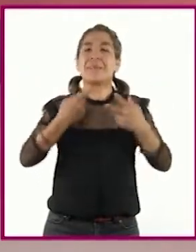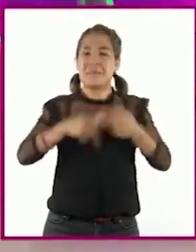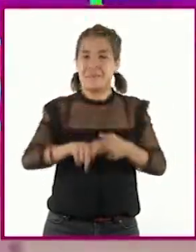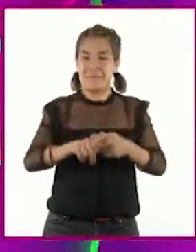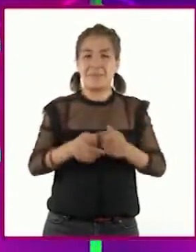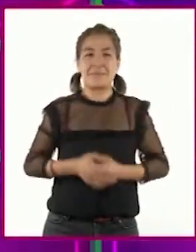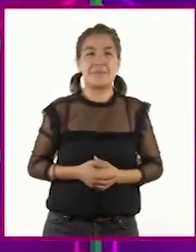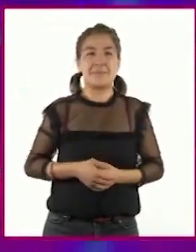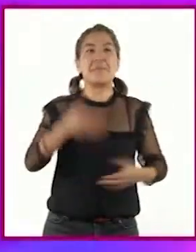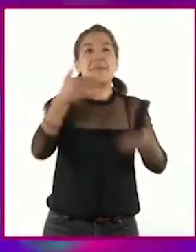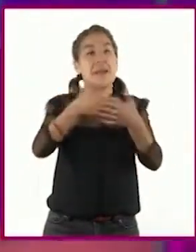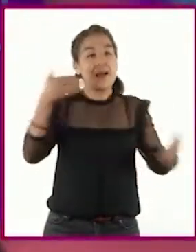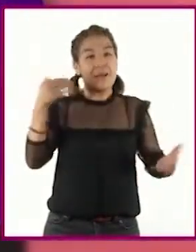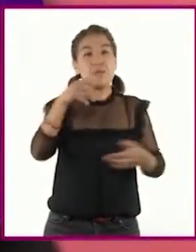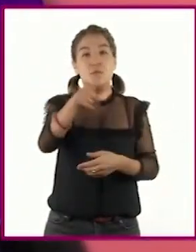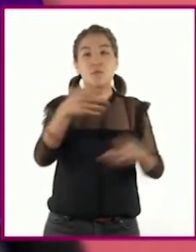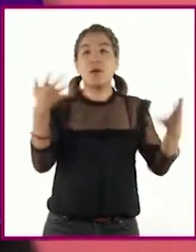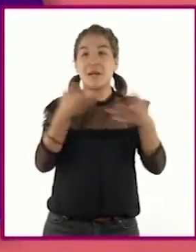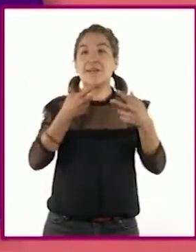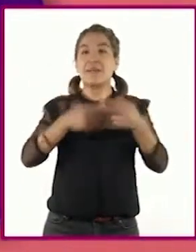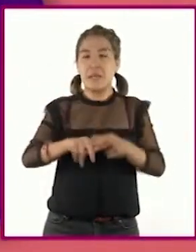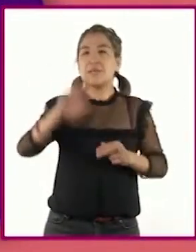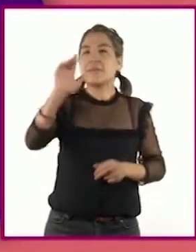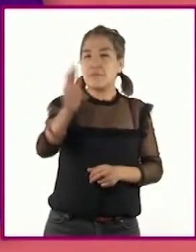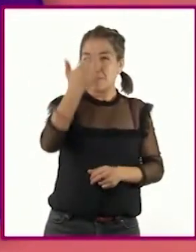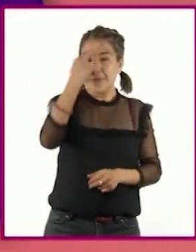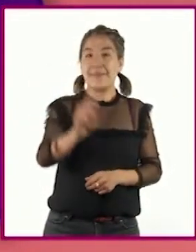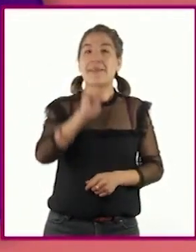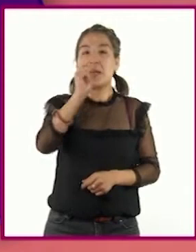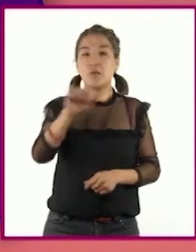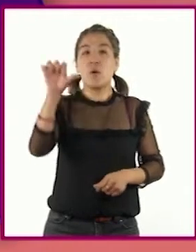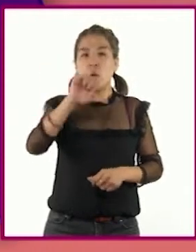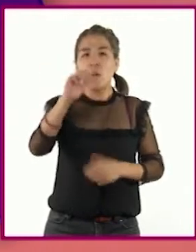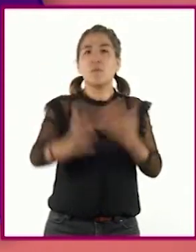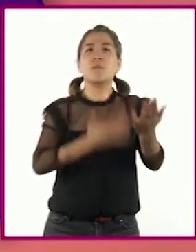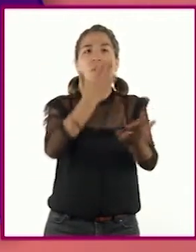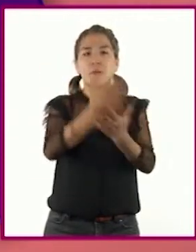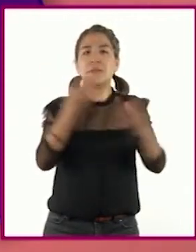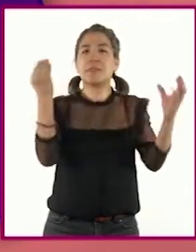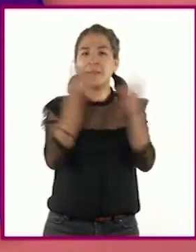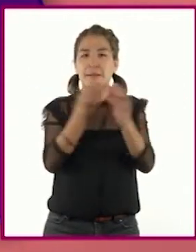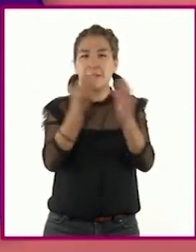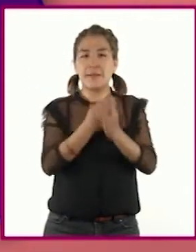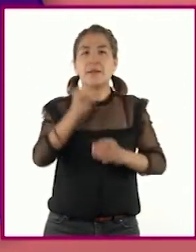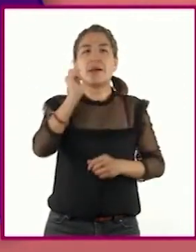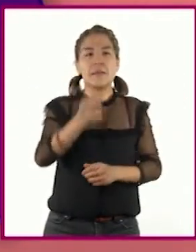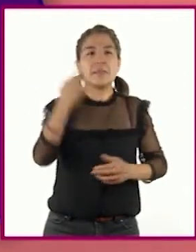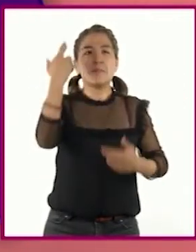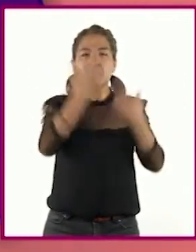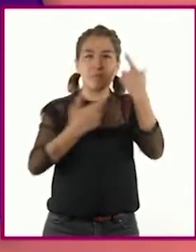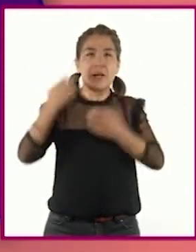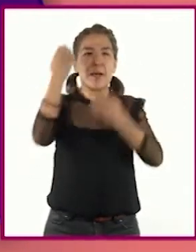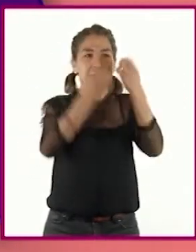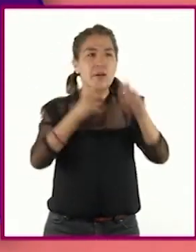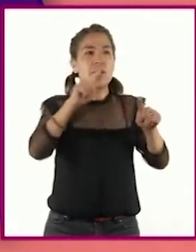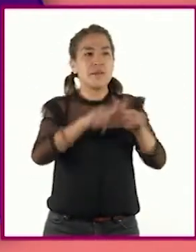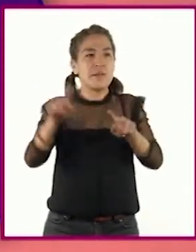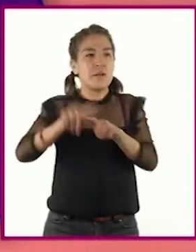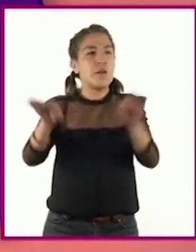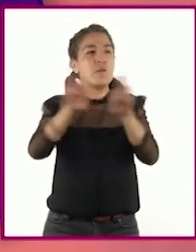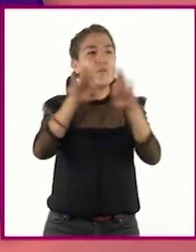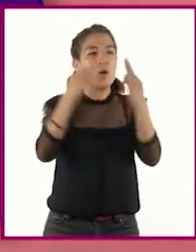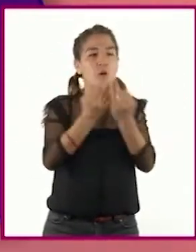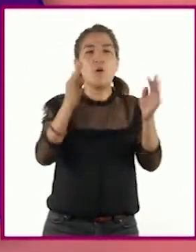iniciemos. Antes de iniciar, les recuerdo que el propósito de nuestra sesión es evaluar maneras de